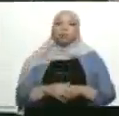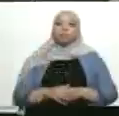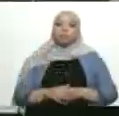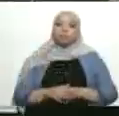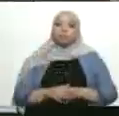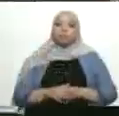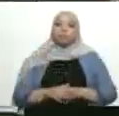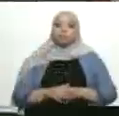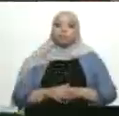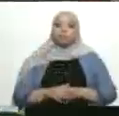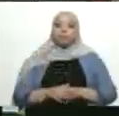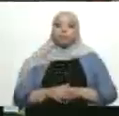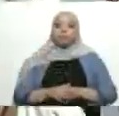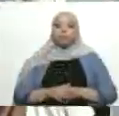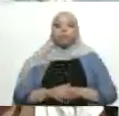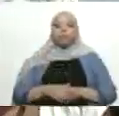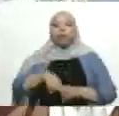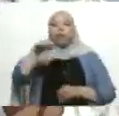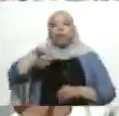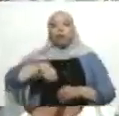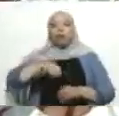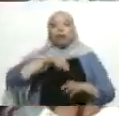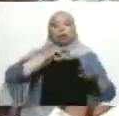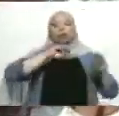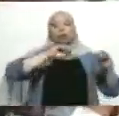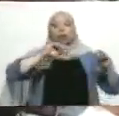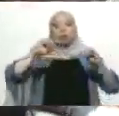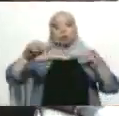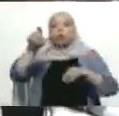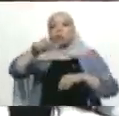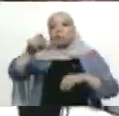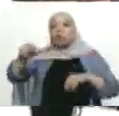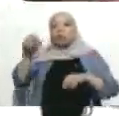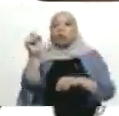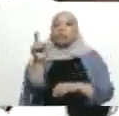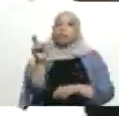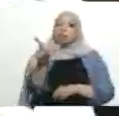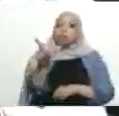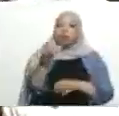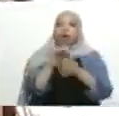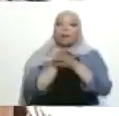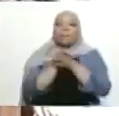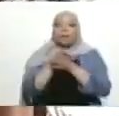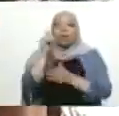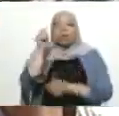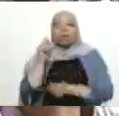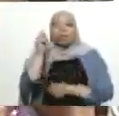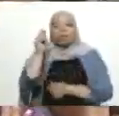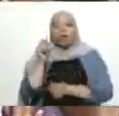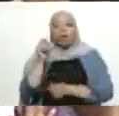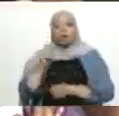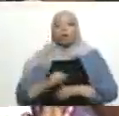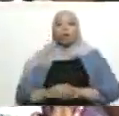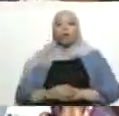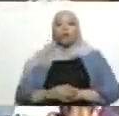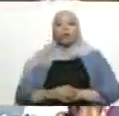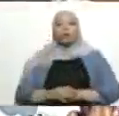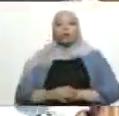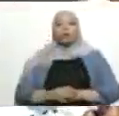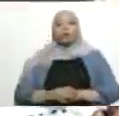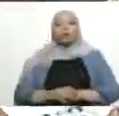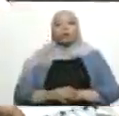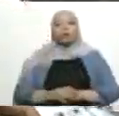Hoy, compatriotas miembros de la Dirección Nacional del Partido, amigos diputados y diputadas,